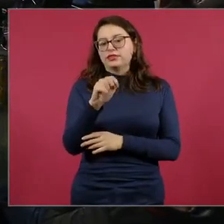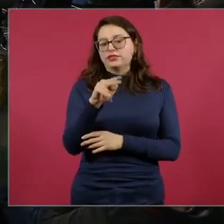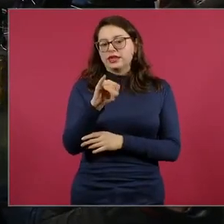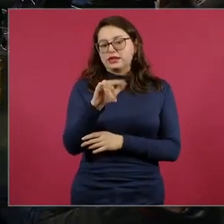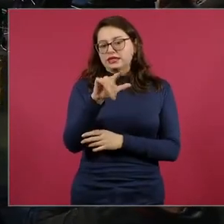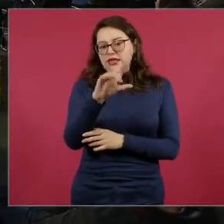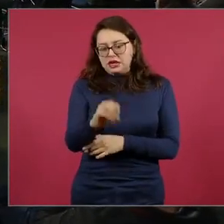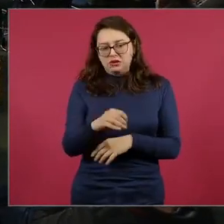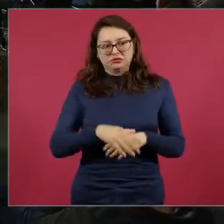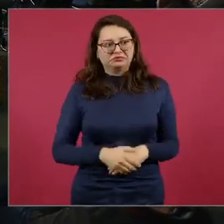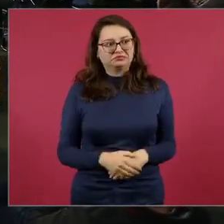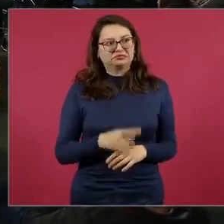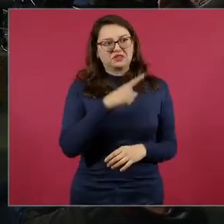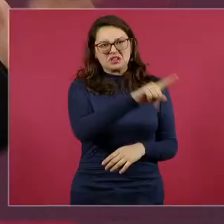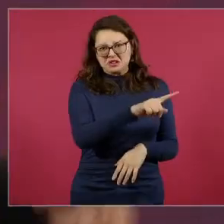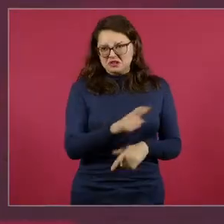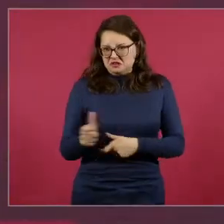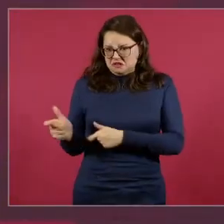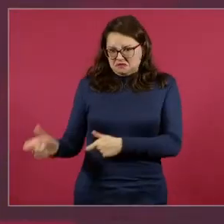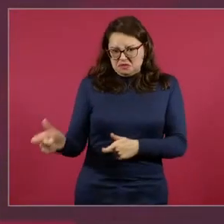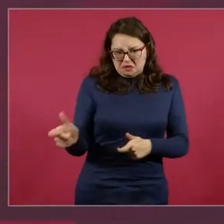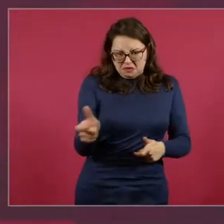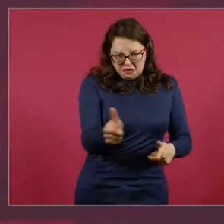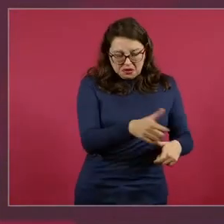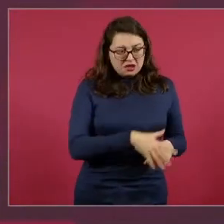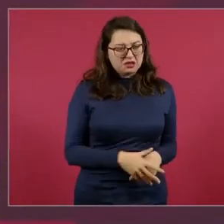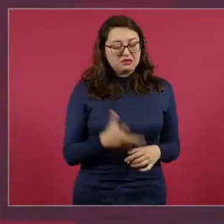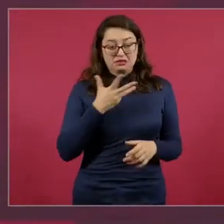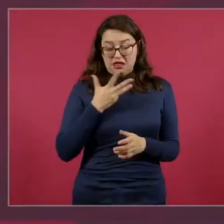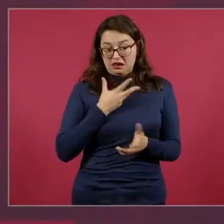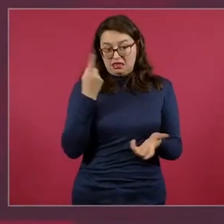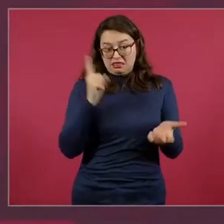Pueden tener la bomba atómica,